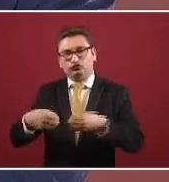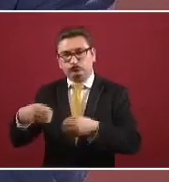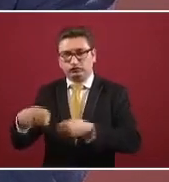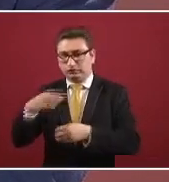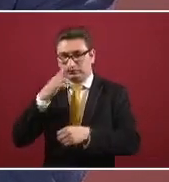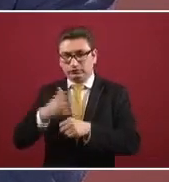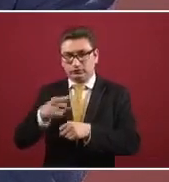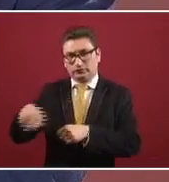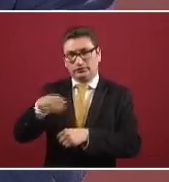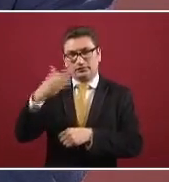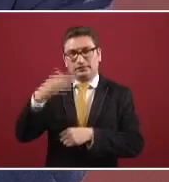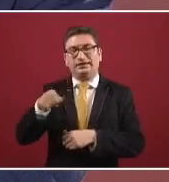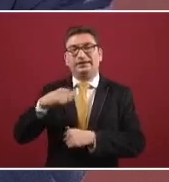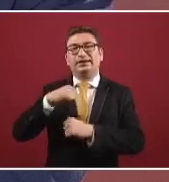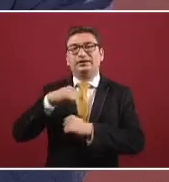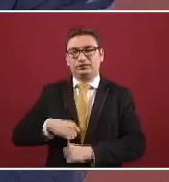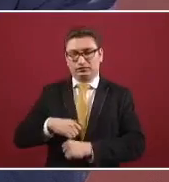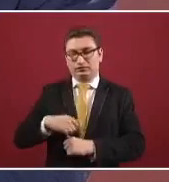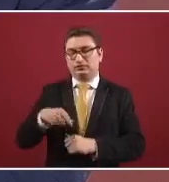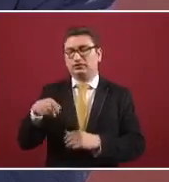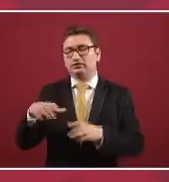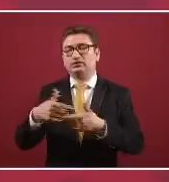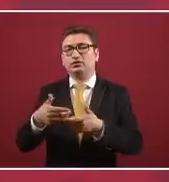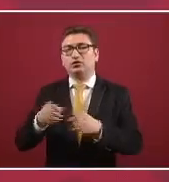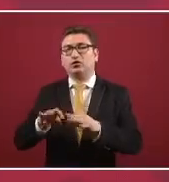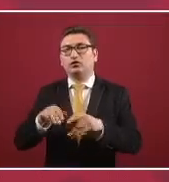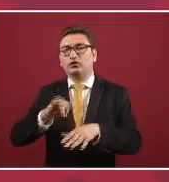Es el órgano encargado de